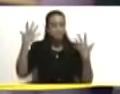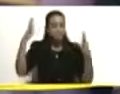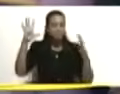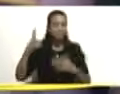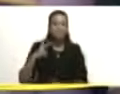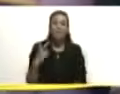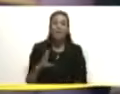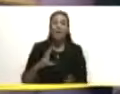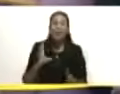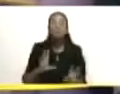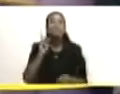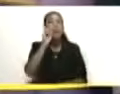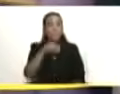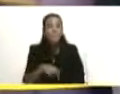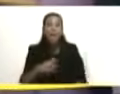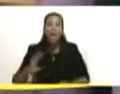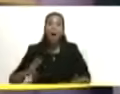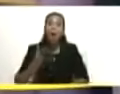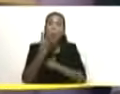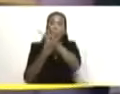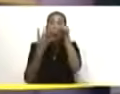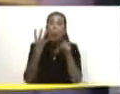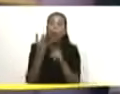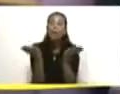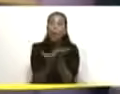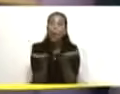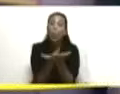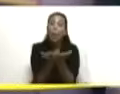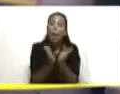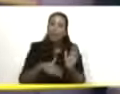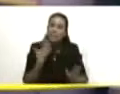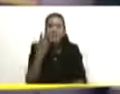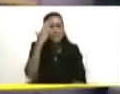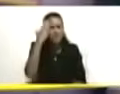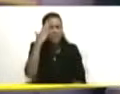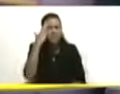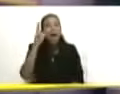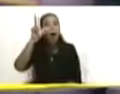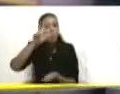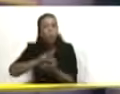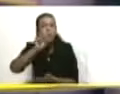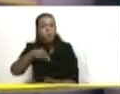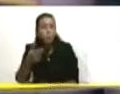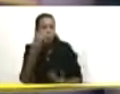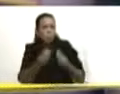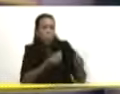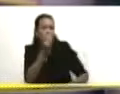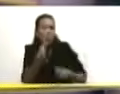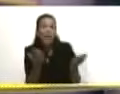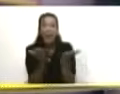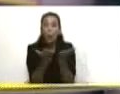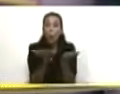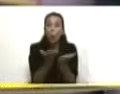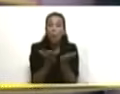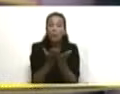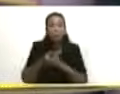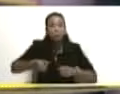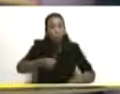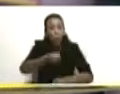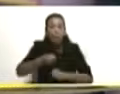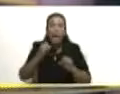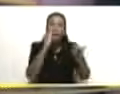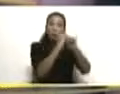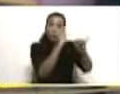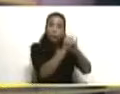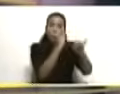Y bueno, voy a mencionar la cuarta escuela, presidente, para que usted nos diga también su apreciación, que es la Escuela de Oficios Digitales,